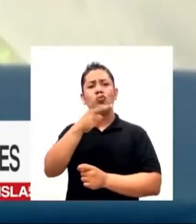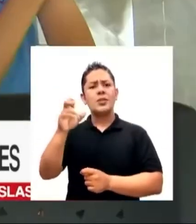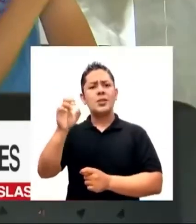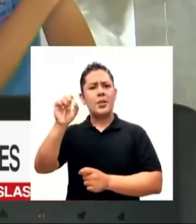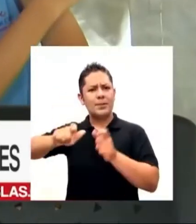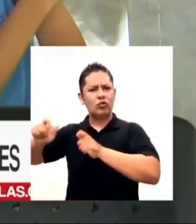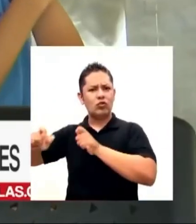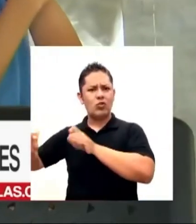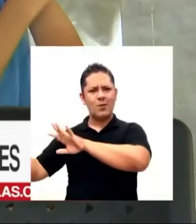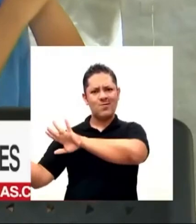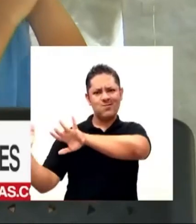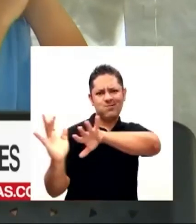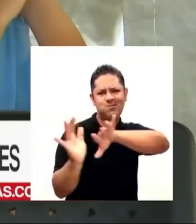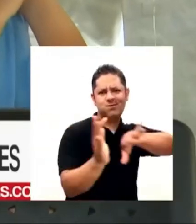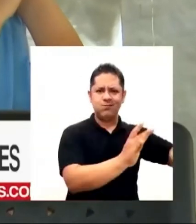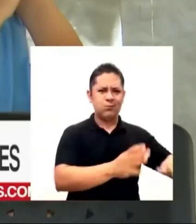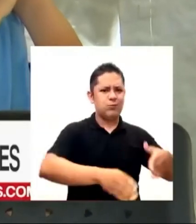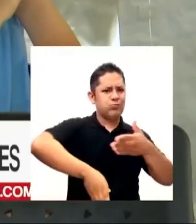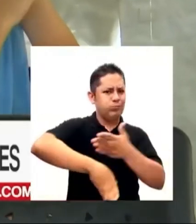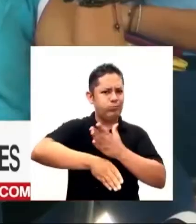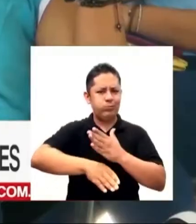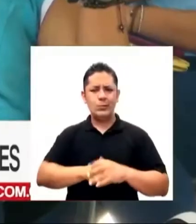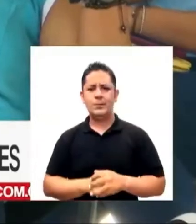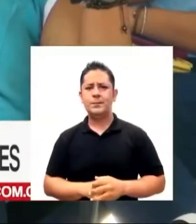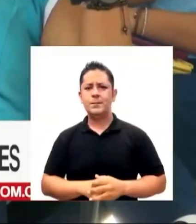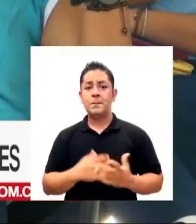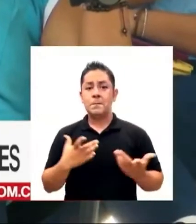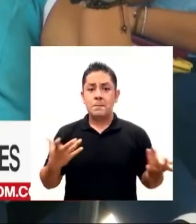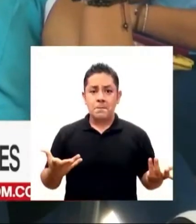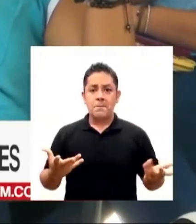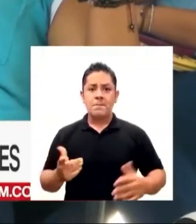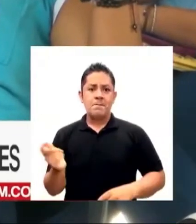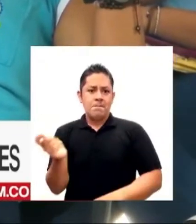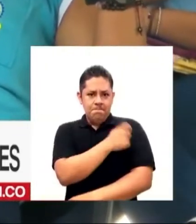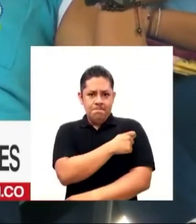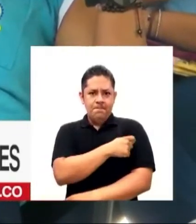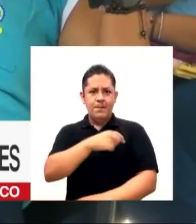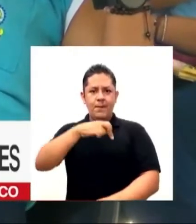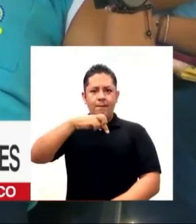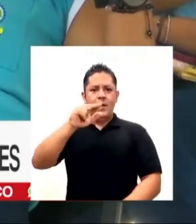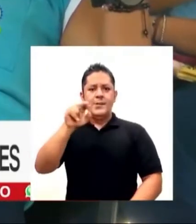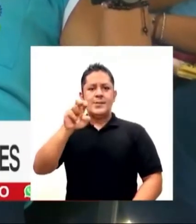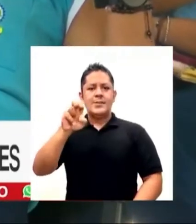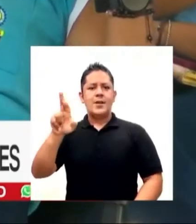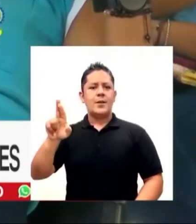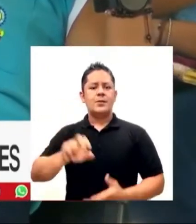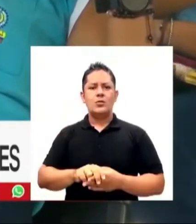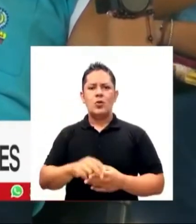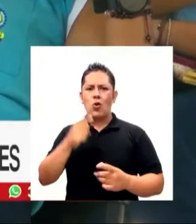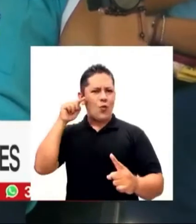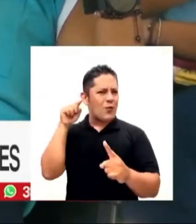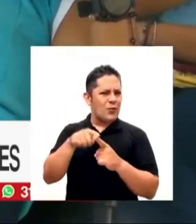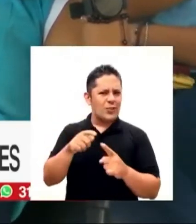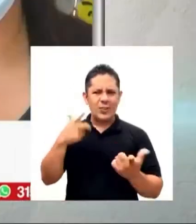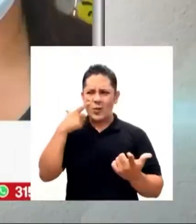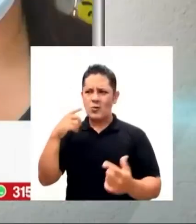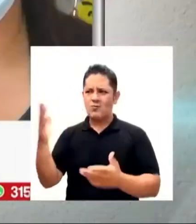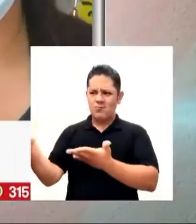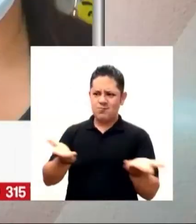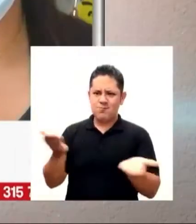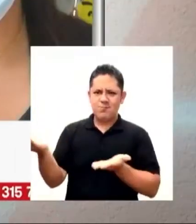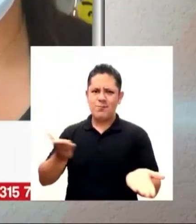que más de 200 personas asistieron a esta jornada continua de vacunación para recibir el biológico de facer el objetivo de esta